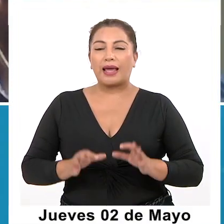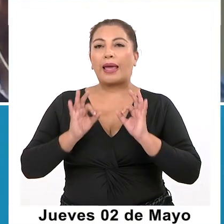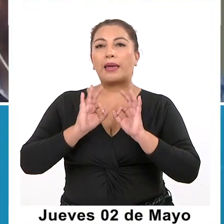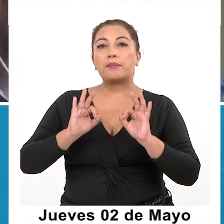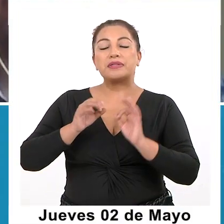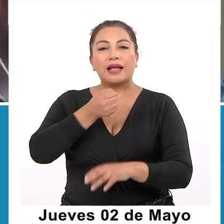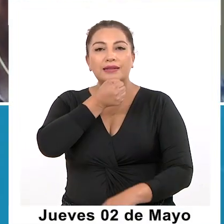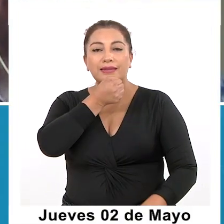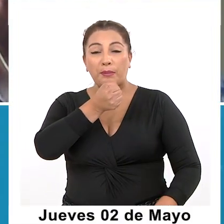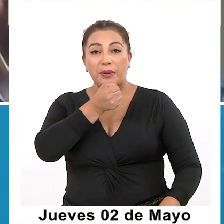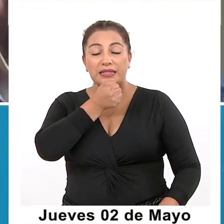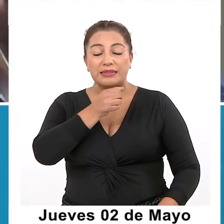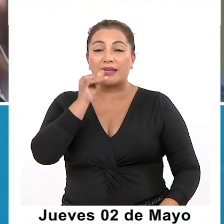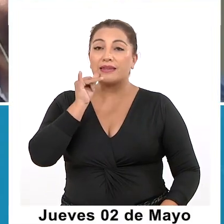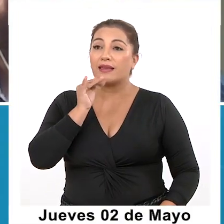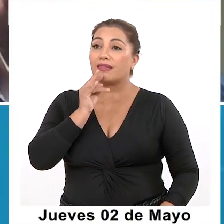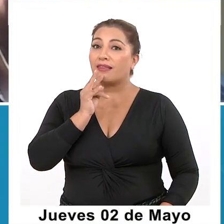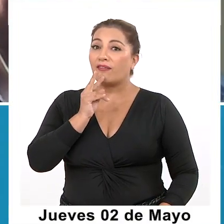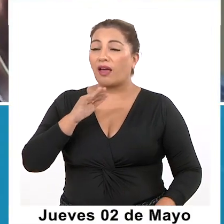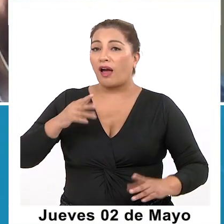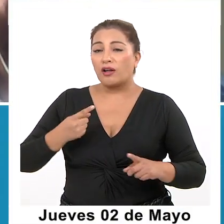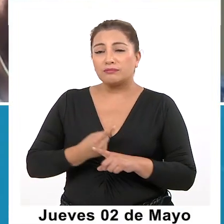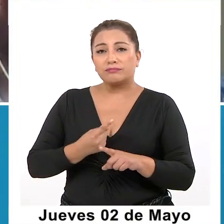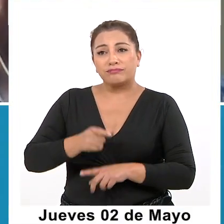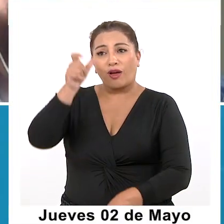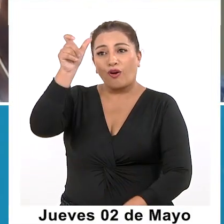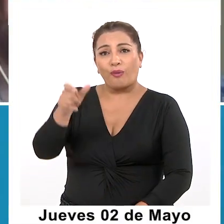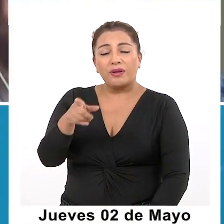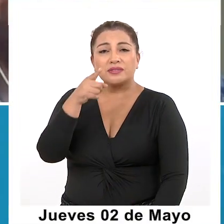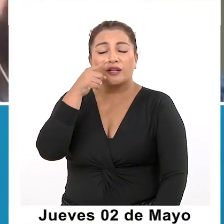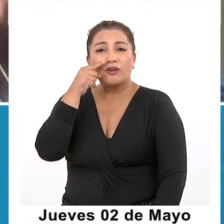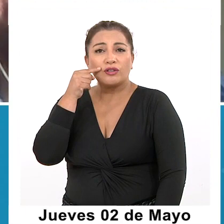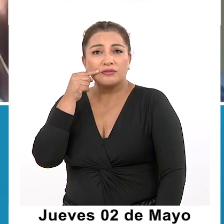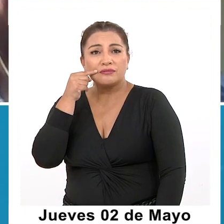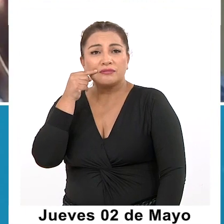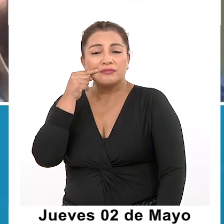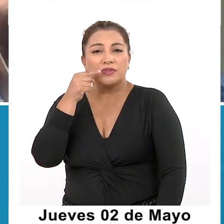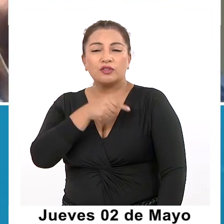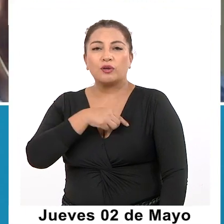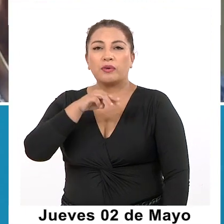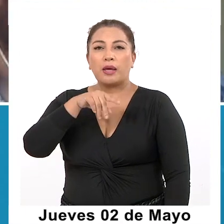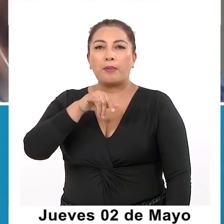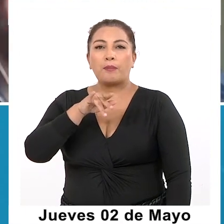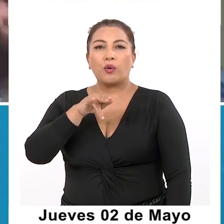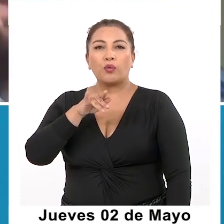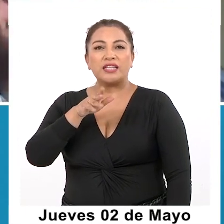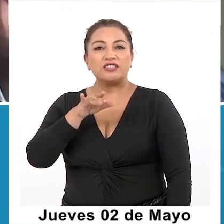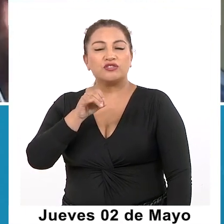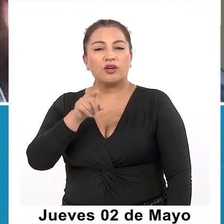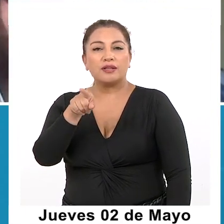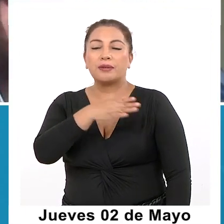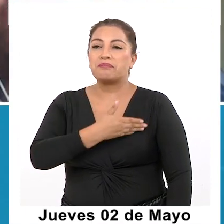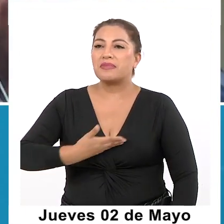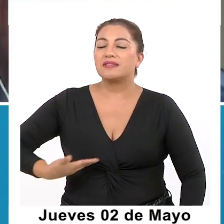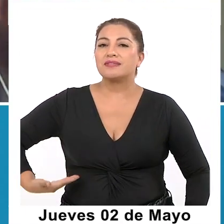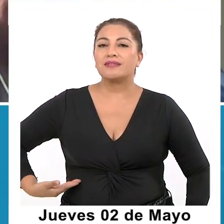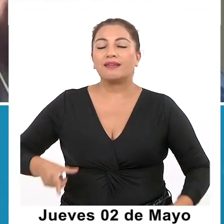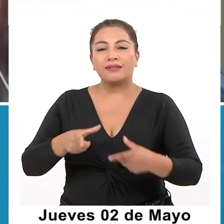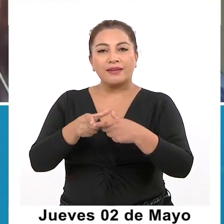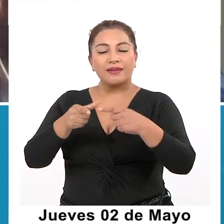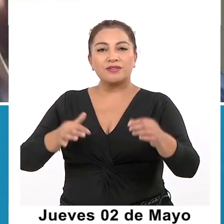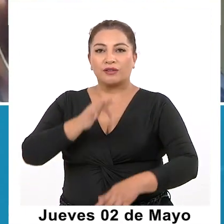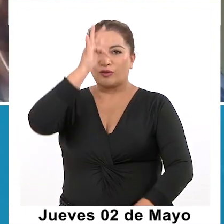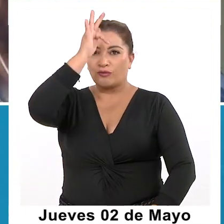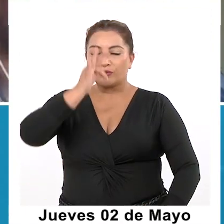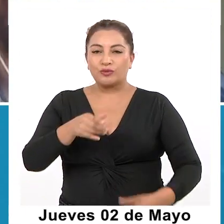especial de prensa en iquique televisión estamos en esta oportunidad conversando con Mauricio sudre quien es presidente Nacional de